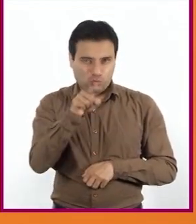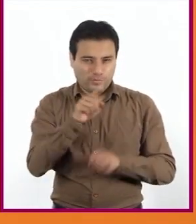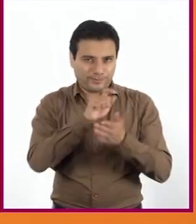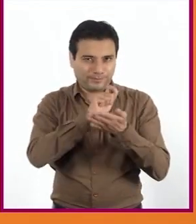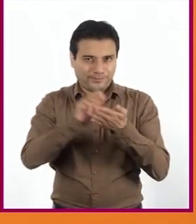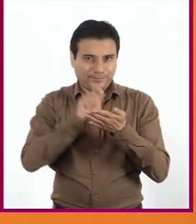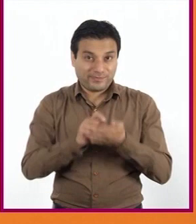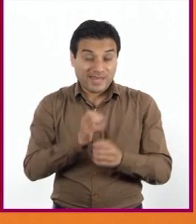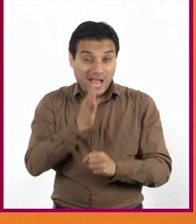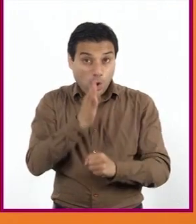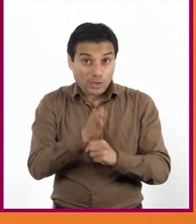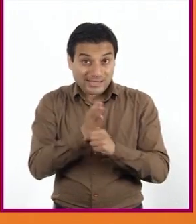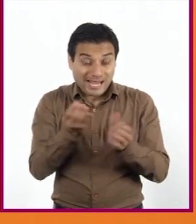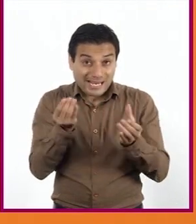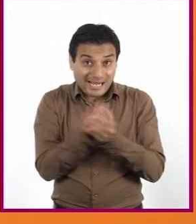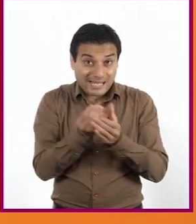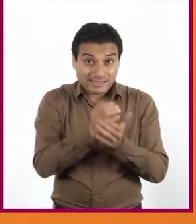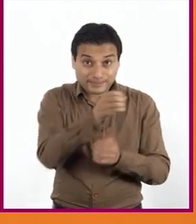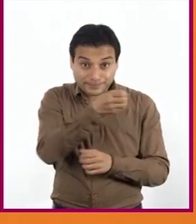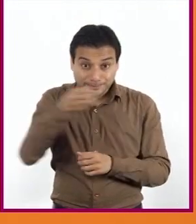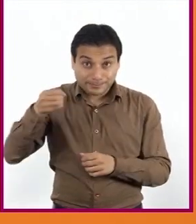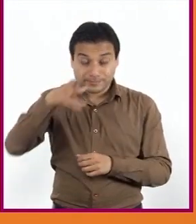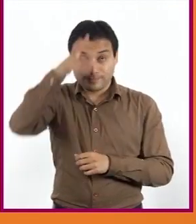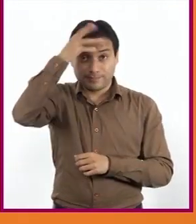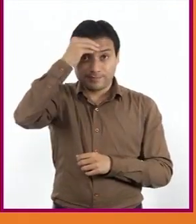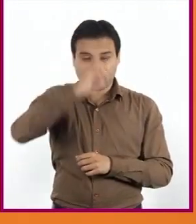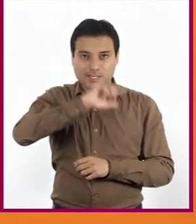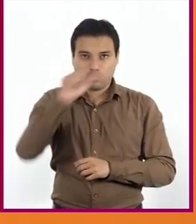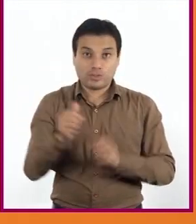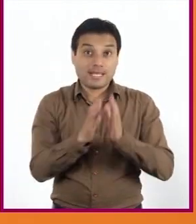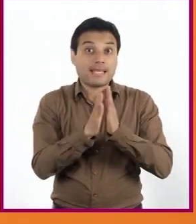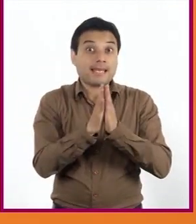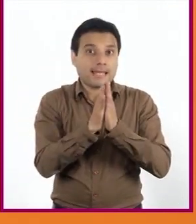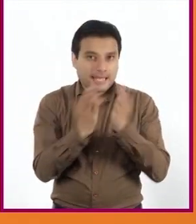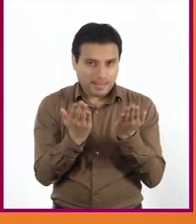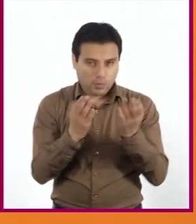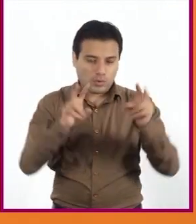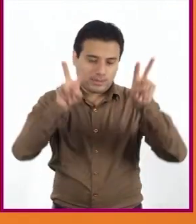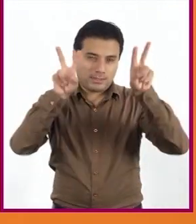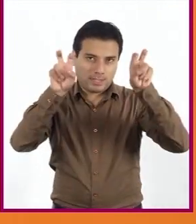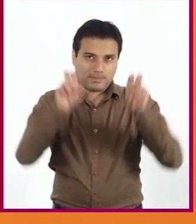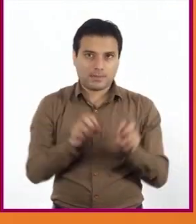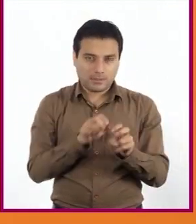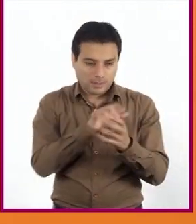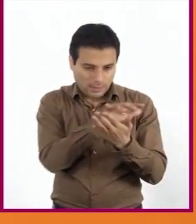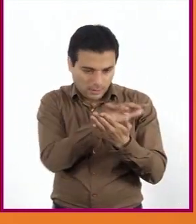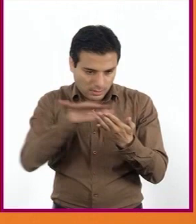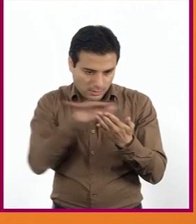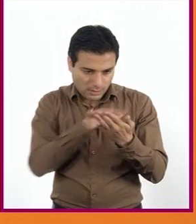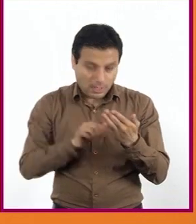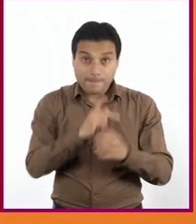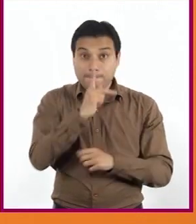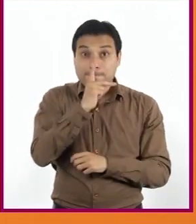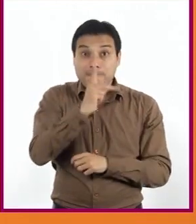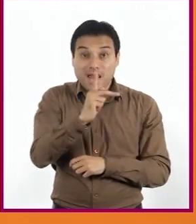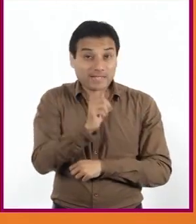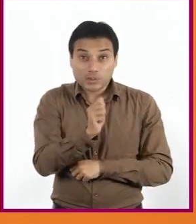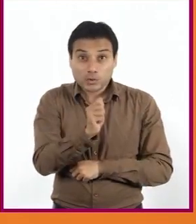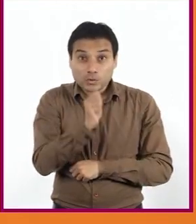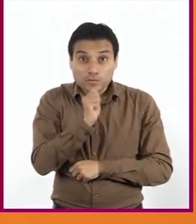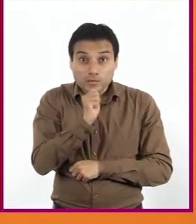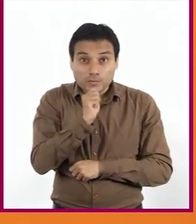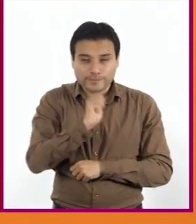esta sesión, consultar su libro de texto para complementar el tema y escribir las palabras que desconozcan para buscar